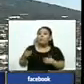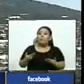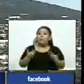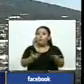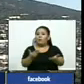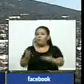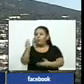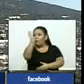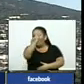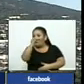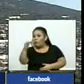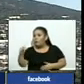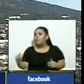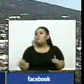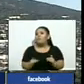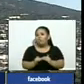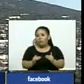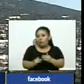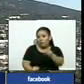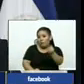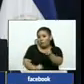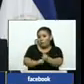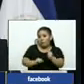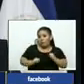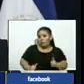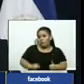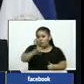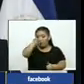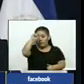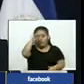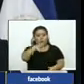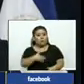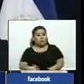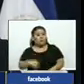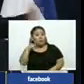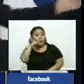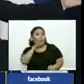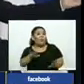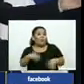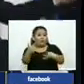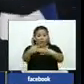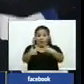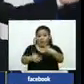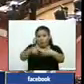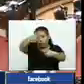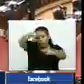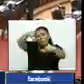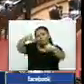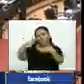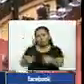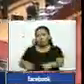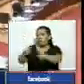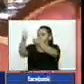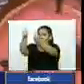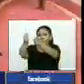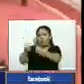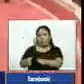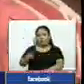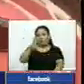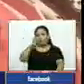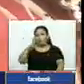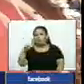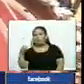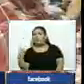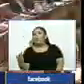país, incluso que favorezcan la gestión de Bukele. Y es que para aprobar leyes e iniciativas gubernamentales como el presupuesto de 2020,